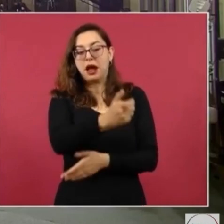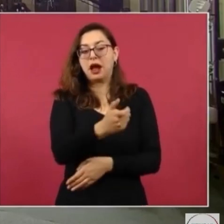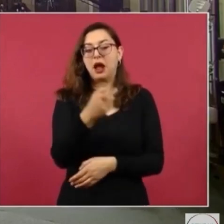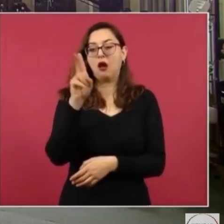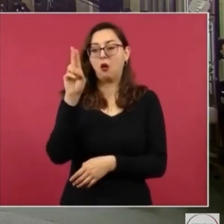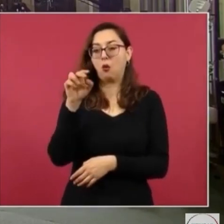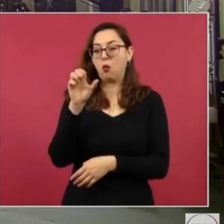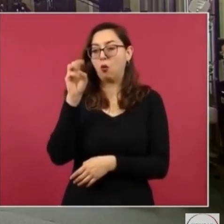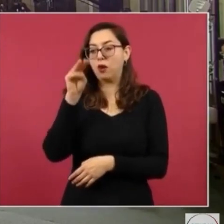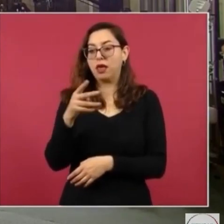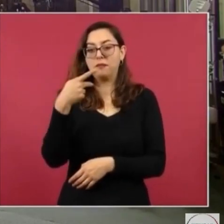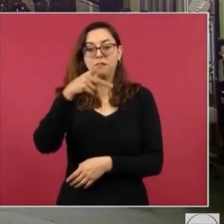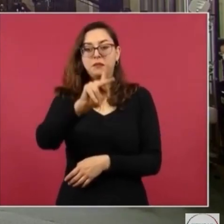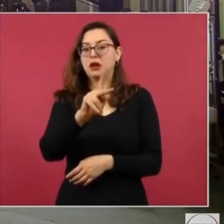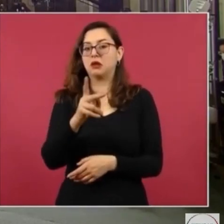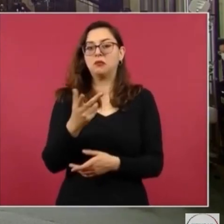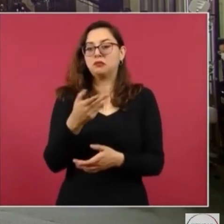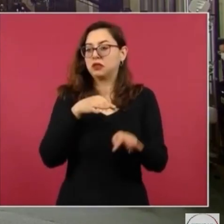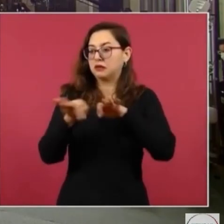titulado o no es titulado.